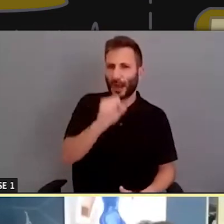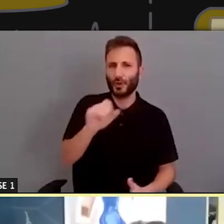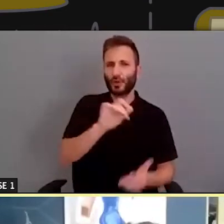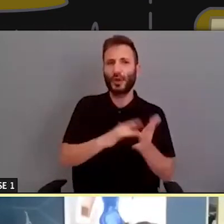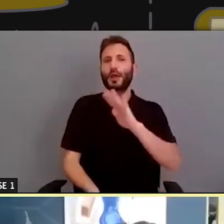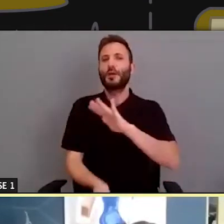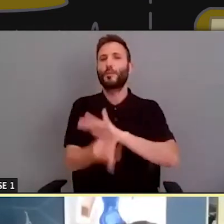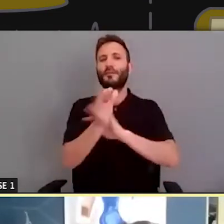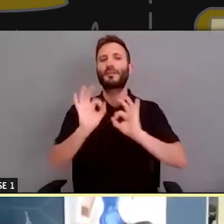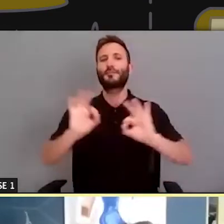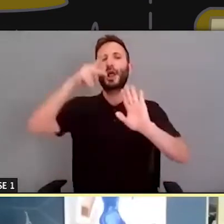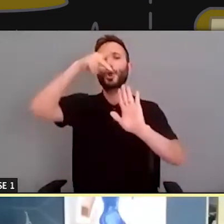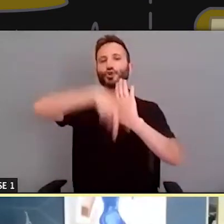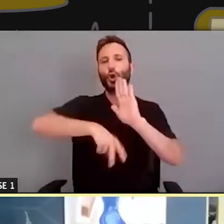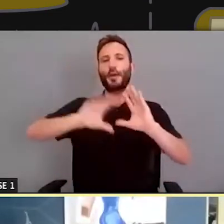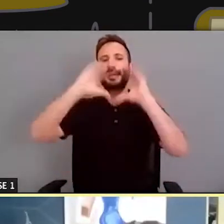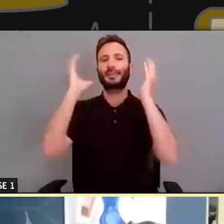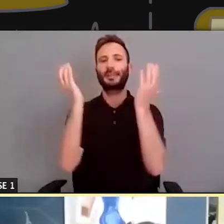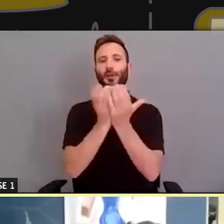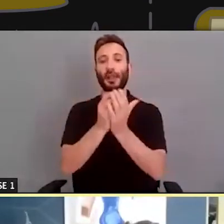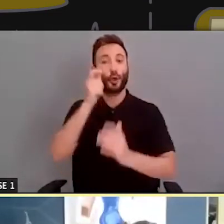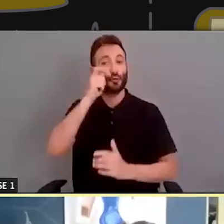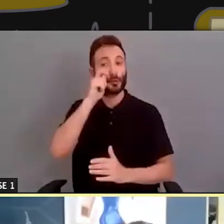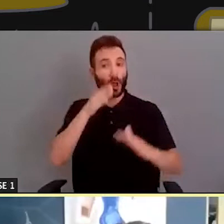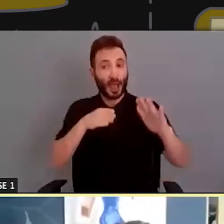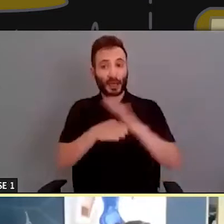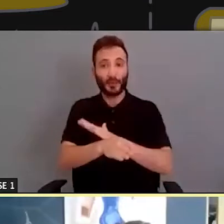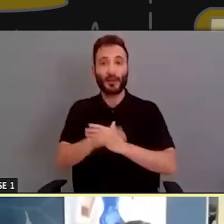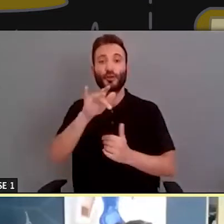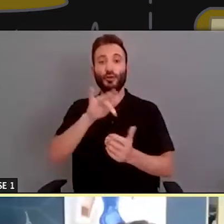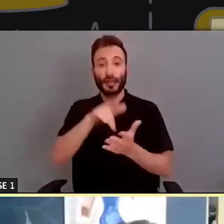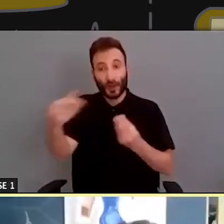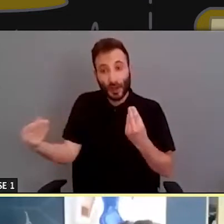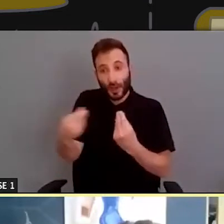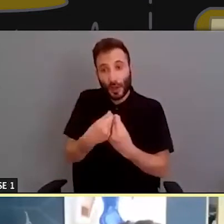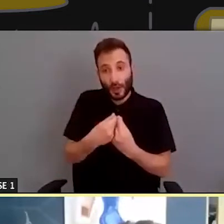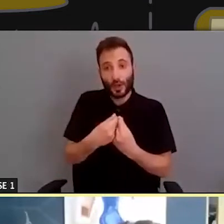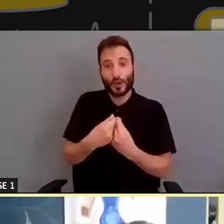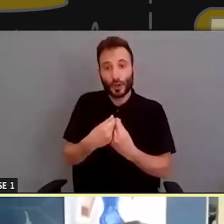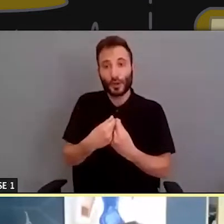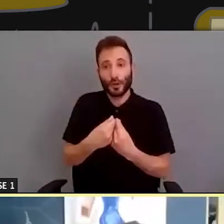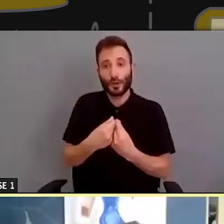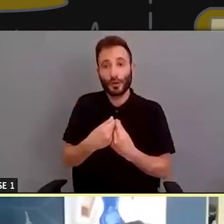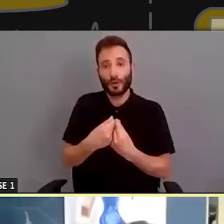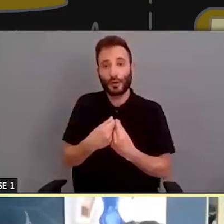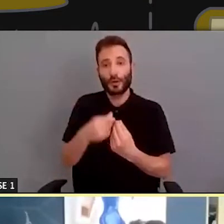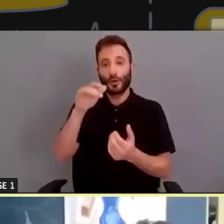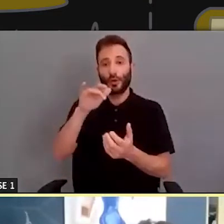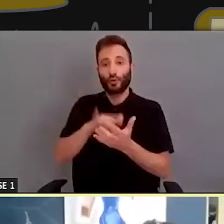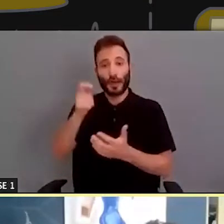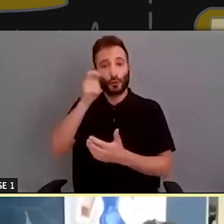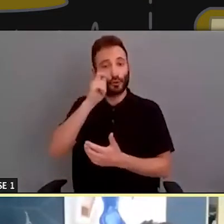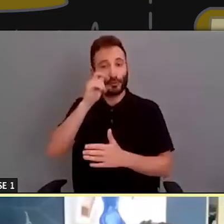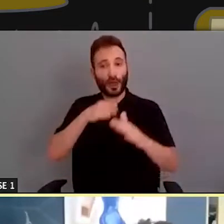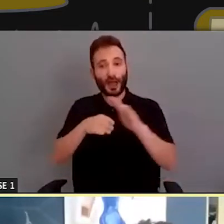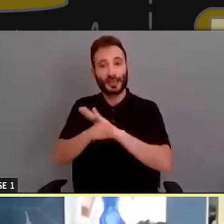para una norma internacional de turismo accesible, que hemos lanzado con una norma española. Claramente aquí tenemos a Natalia hablando con